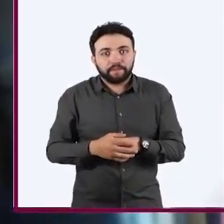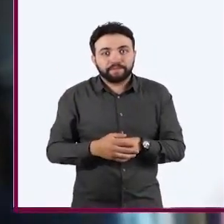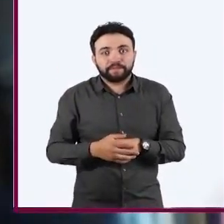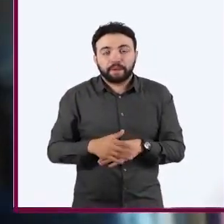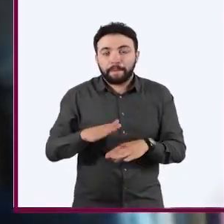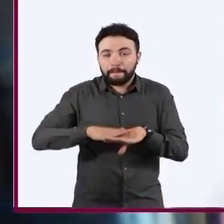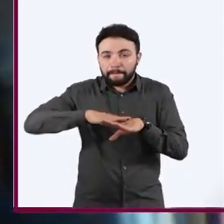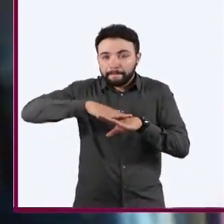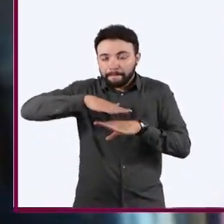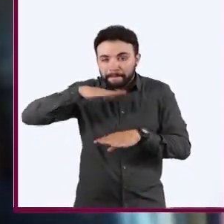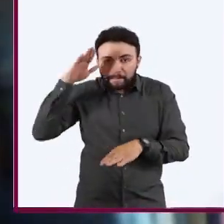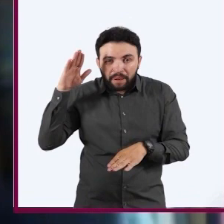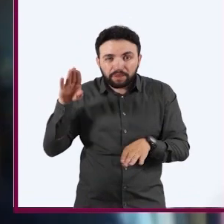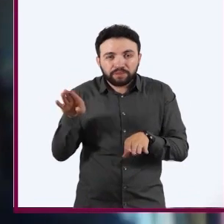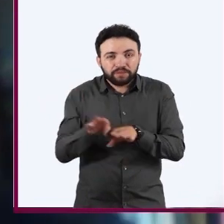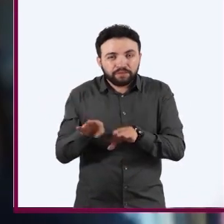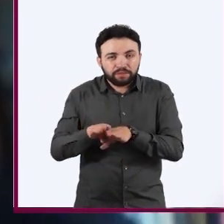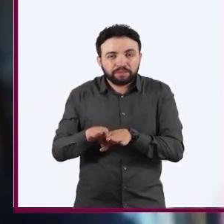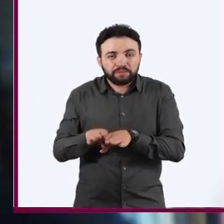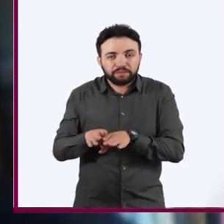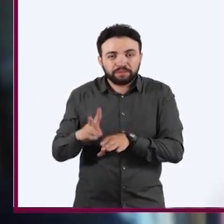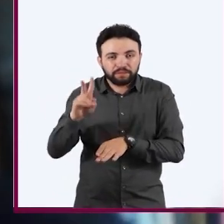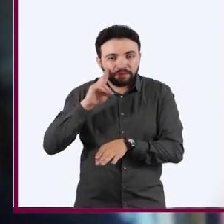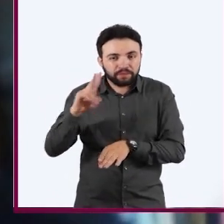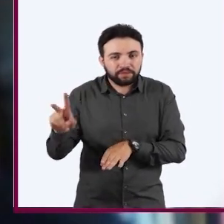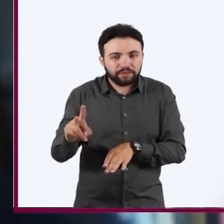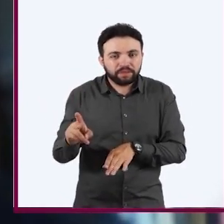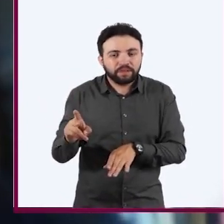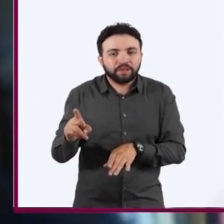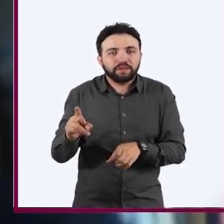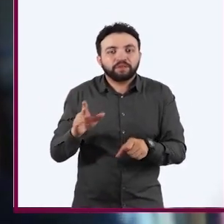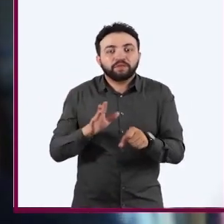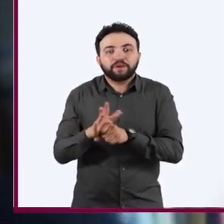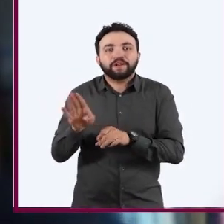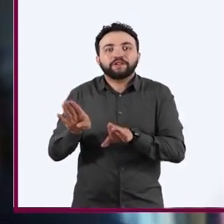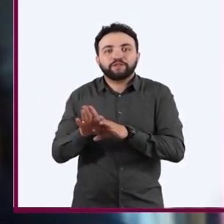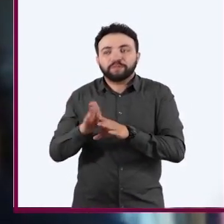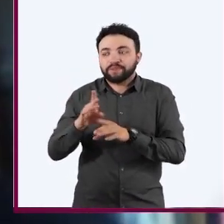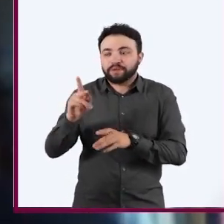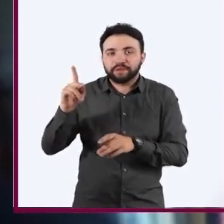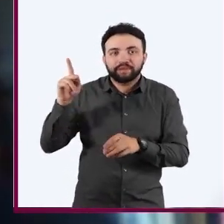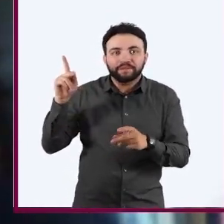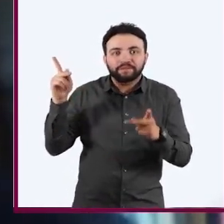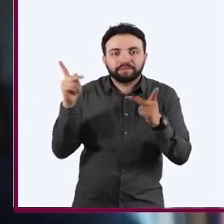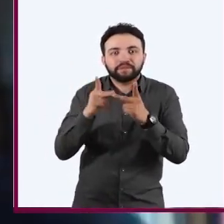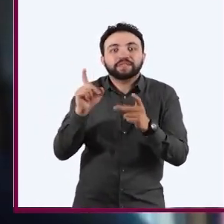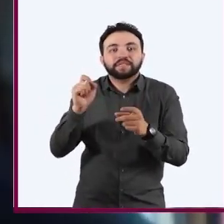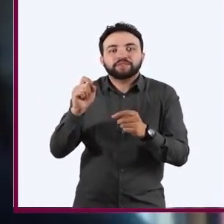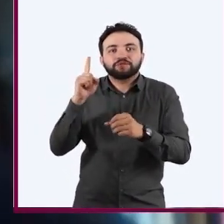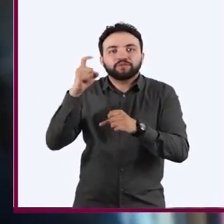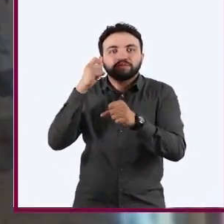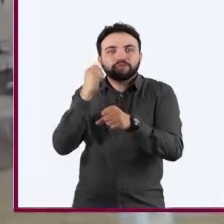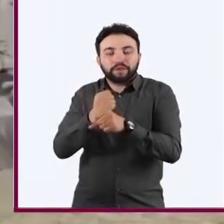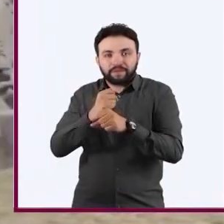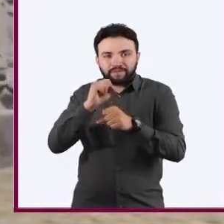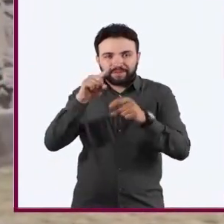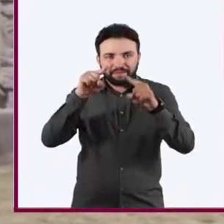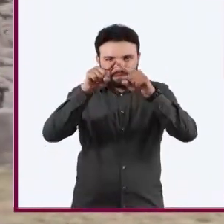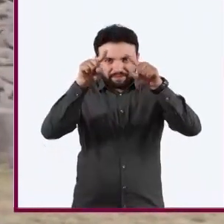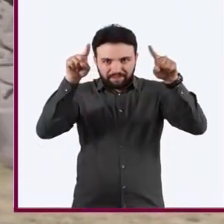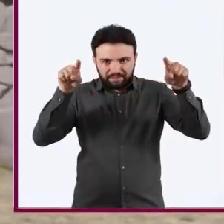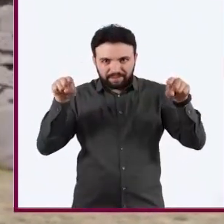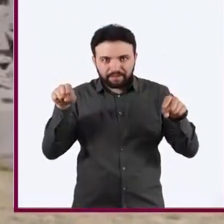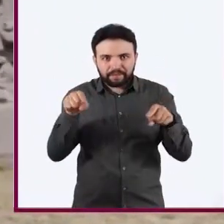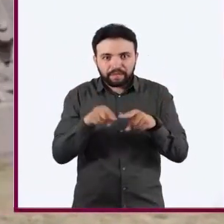este inventario. Los que más aparecían, curiosamente, eran los que indicaban un año, y eran aquellos donde el